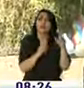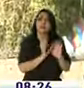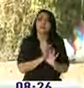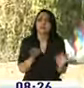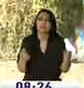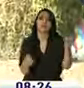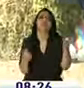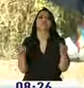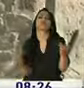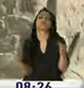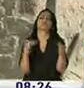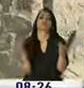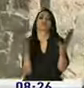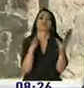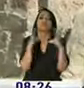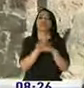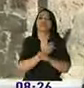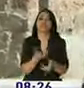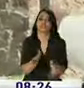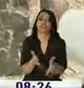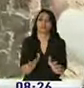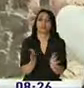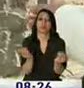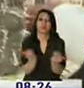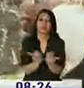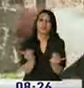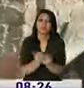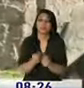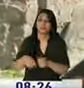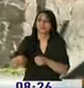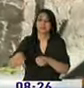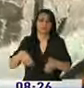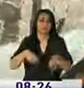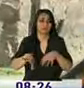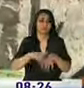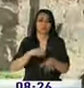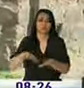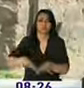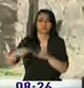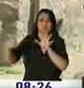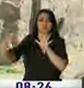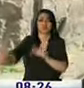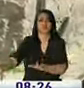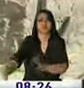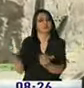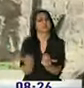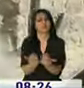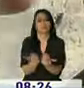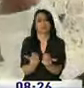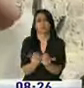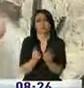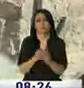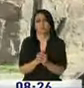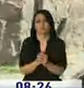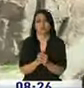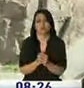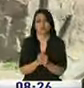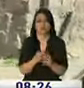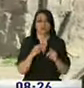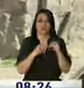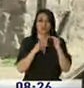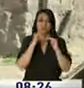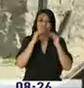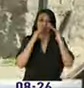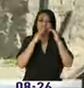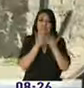recoger en la noche. La basura, eso que ahorita está aquí, desde ahí es amontonada la basura. Ajá. Lo que construyen las casas también todito